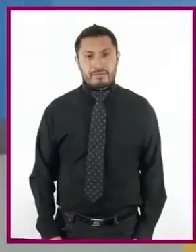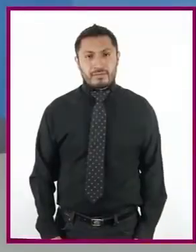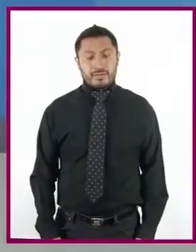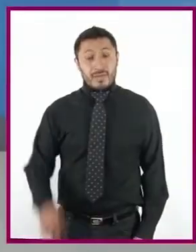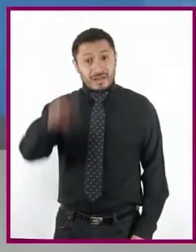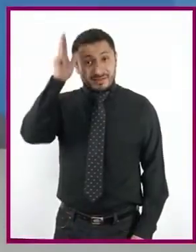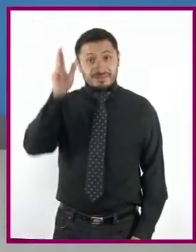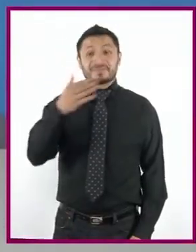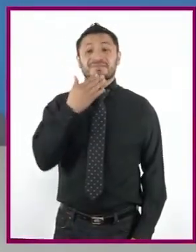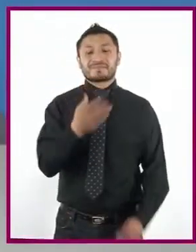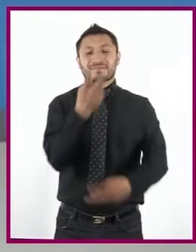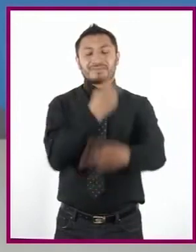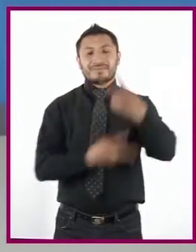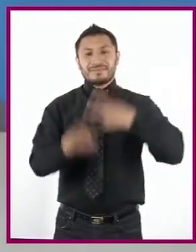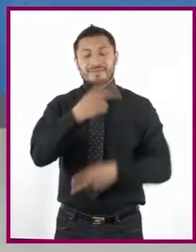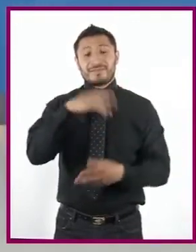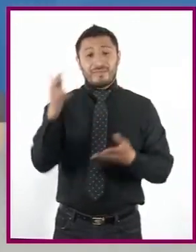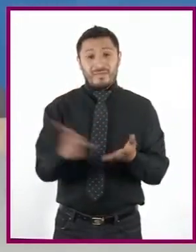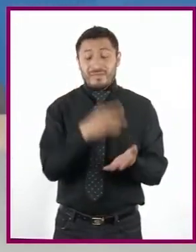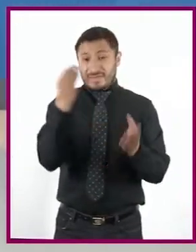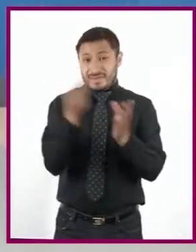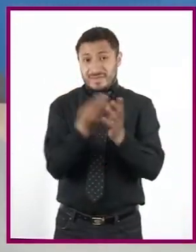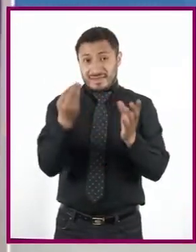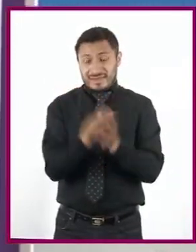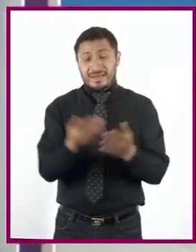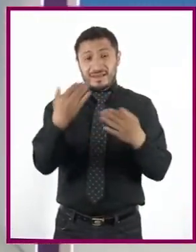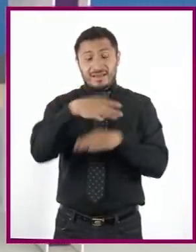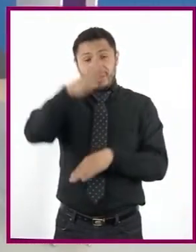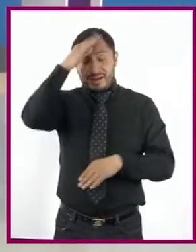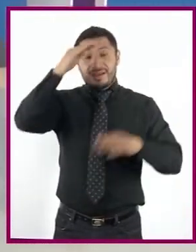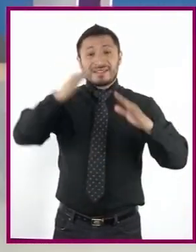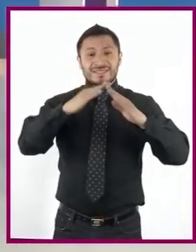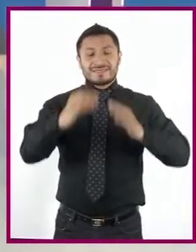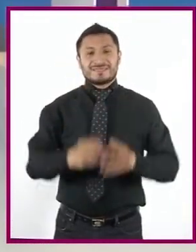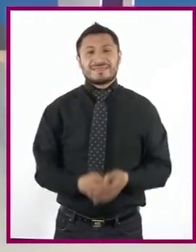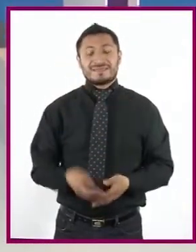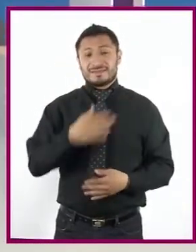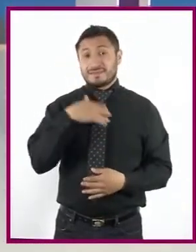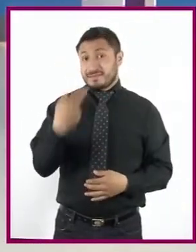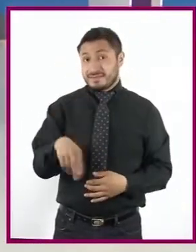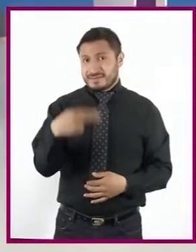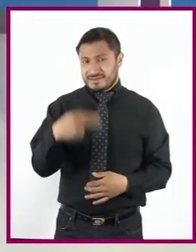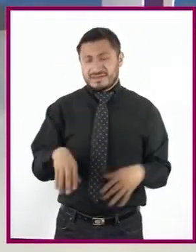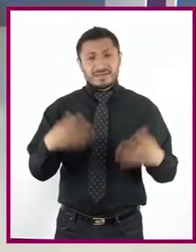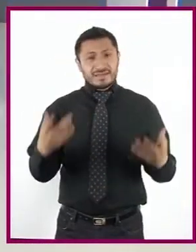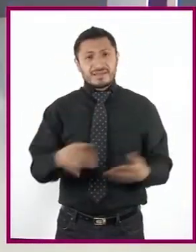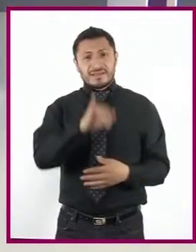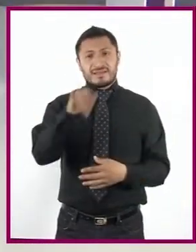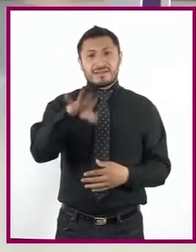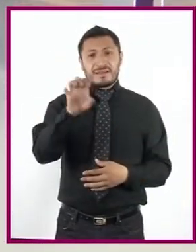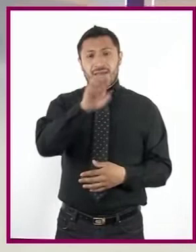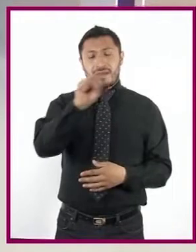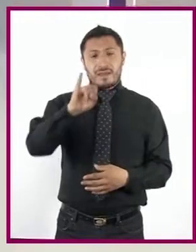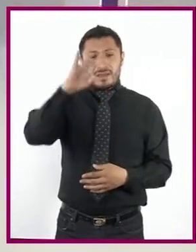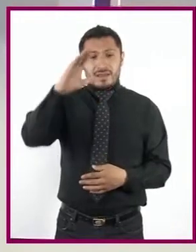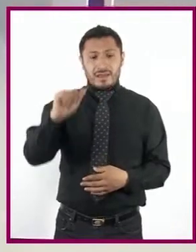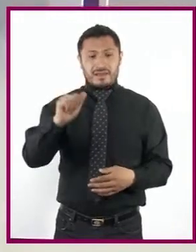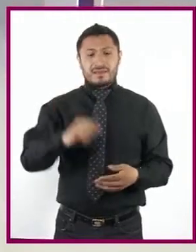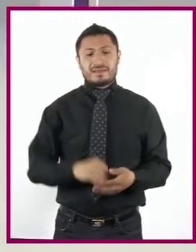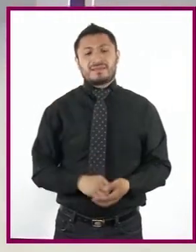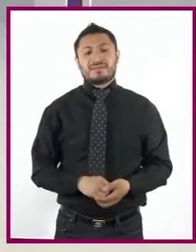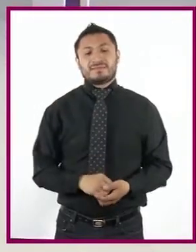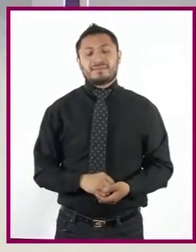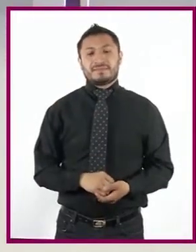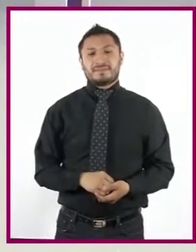¿Qué tal? Bienvenidas y bienvenidos a una sesión más de Aprende en Casa. Mi nombre es Jessica Guadalupe Gutiérrez